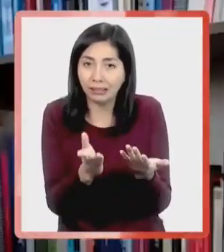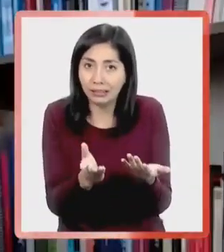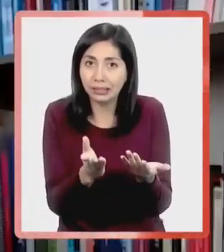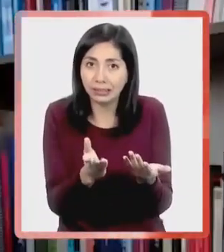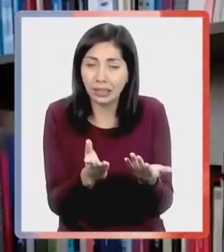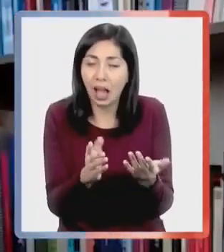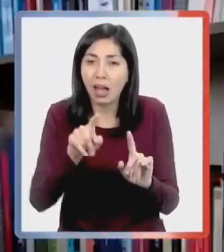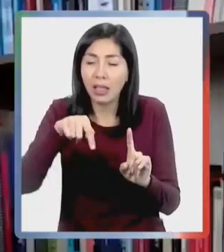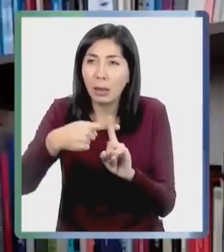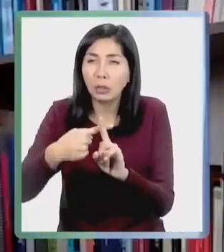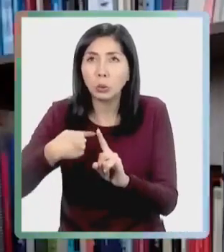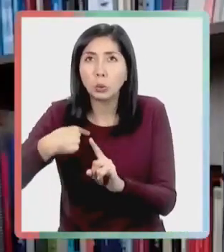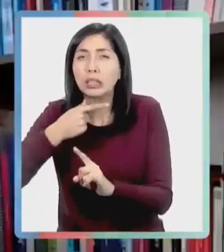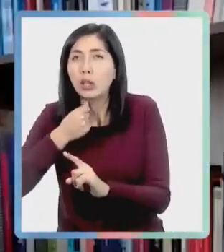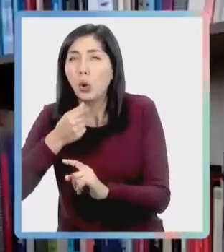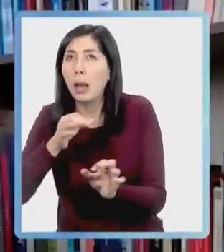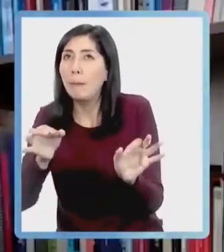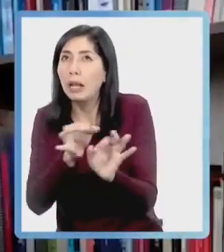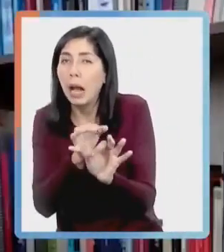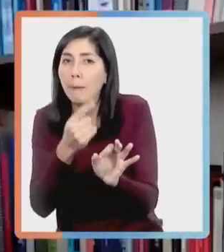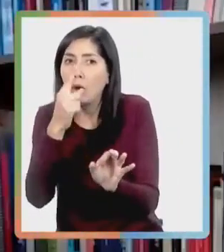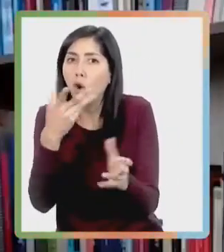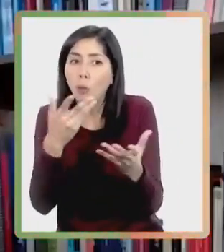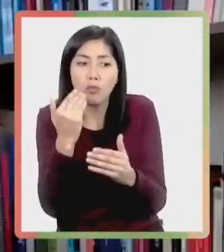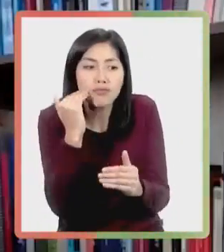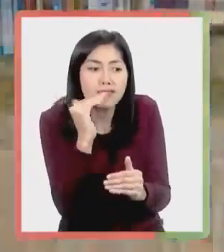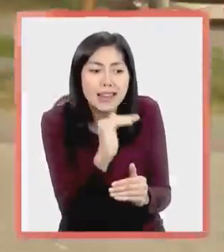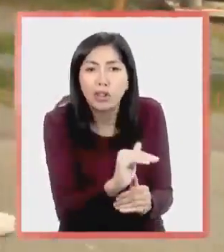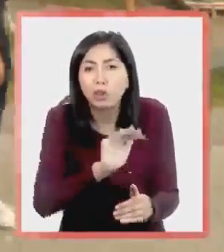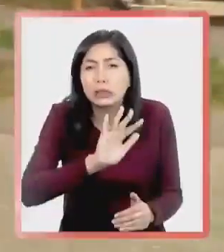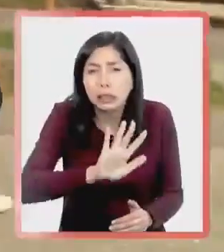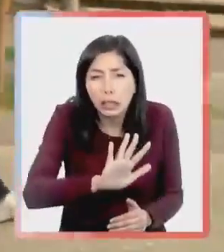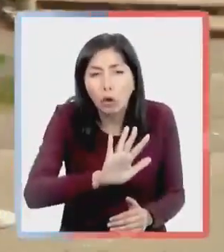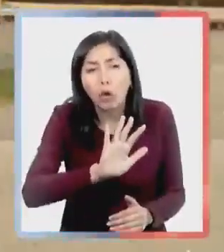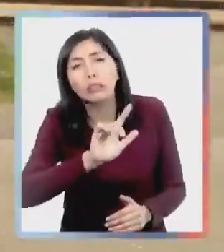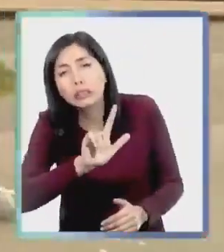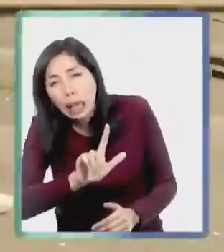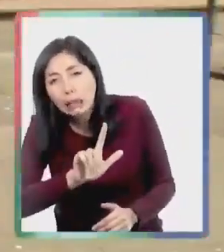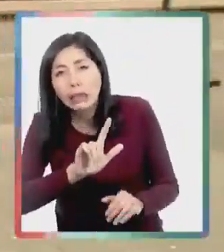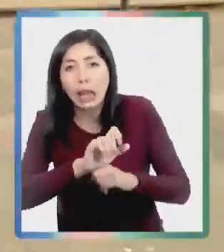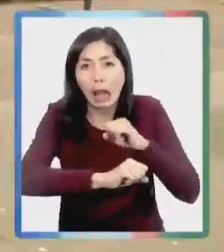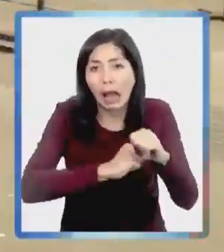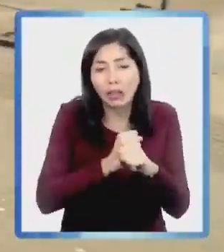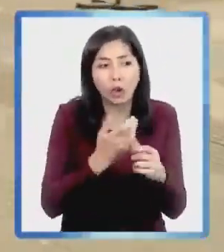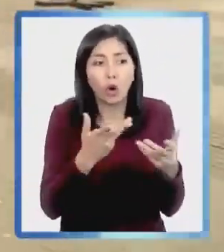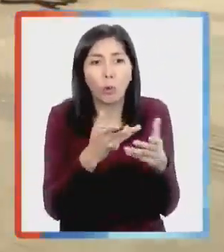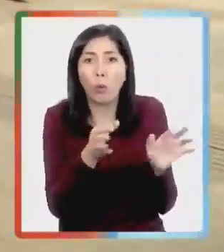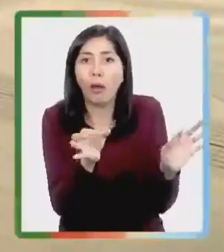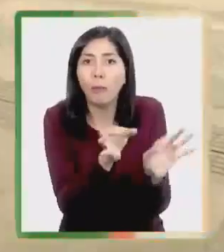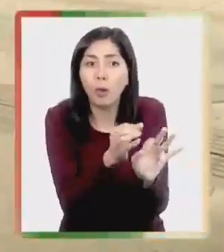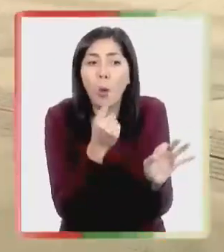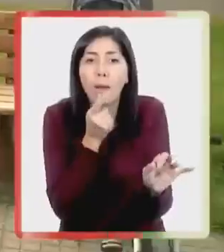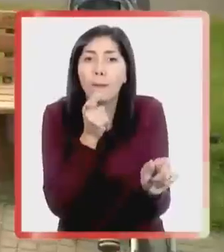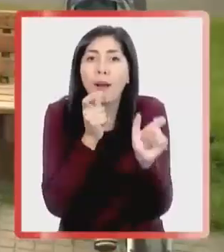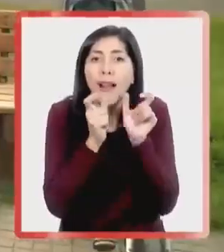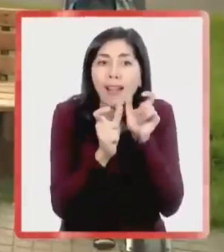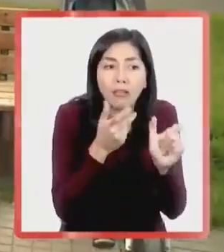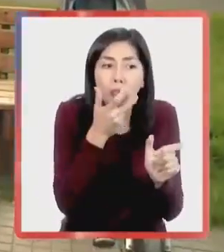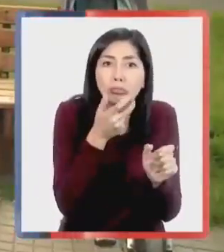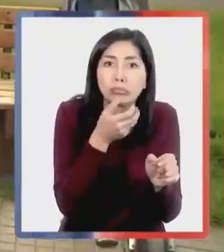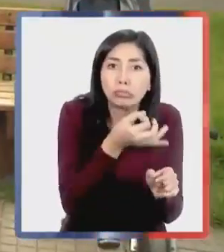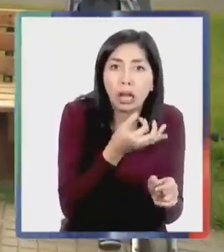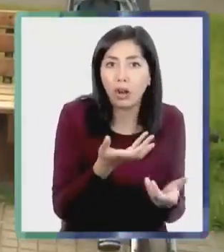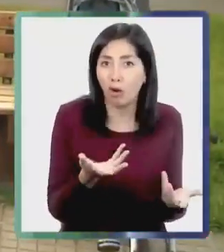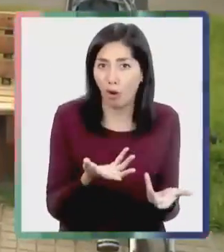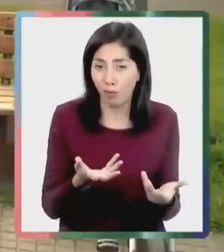las cosas que queramos explicar al lenguaje de un niño o niña, qué sé yo, de 5, 7, 10 años, y es un ejercicio que incluso a nivel de